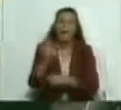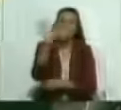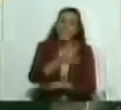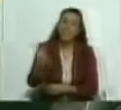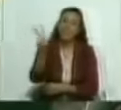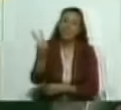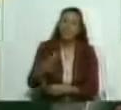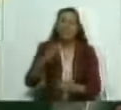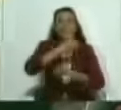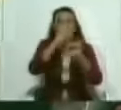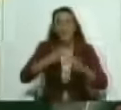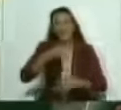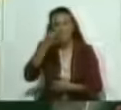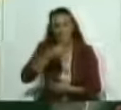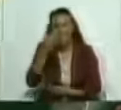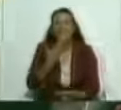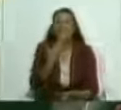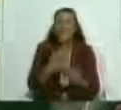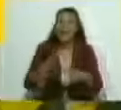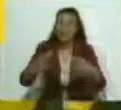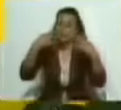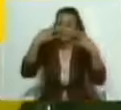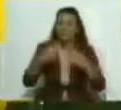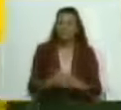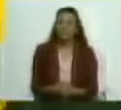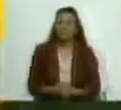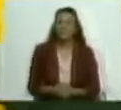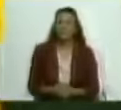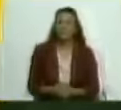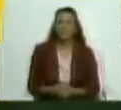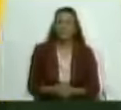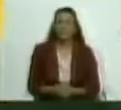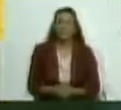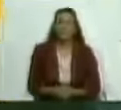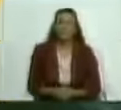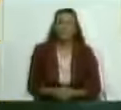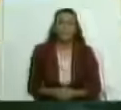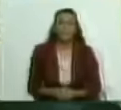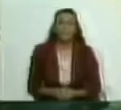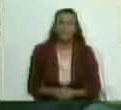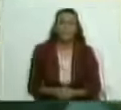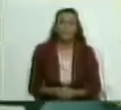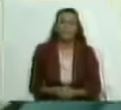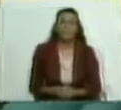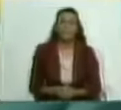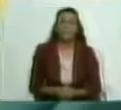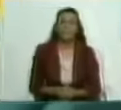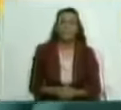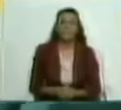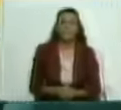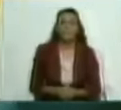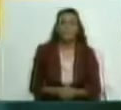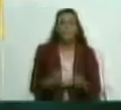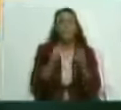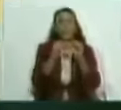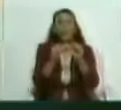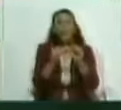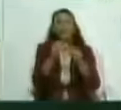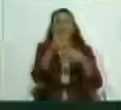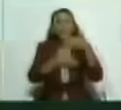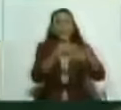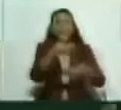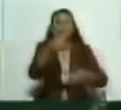Venezuela. Feliz tarde y muchísimas gracias. Bien, continúa este proceso